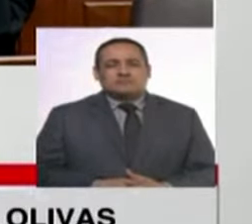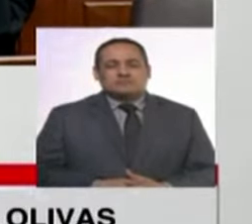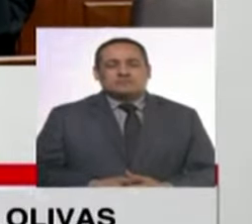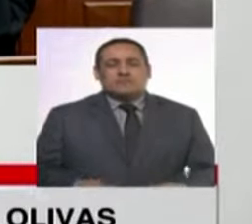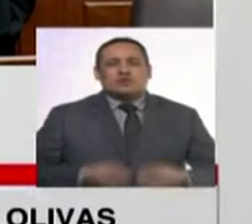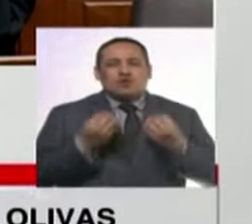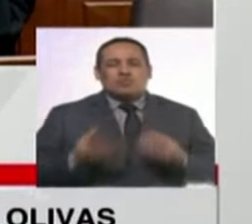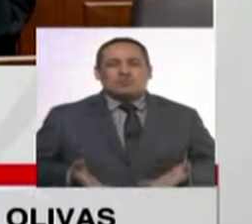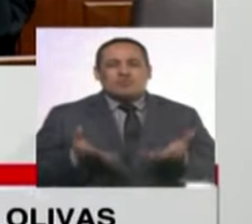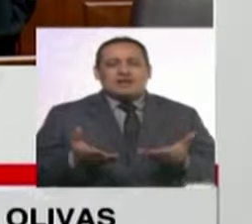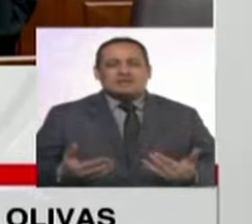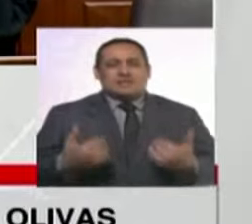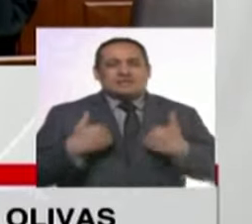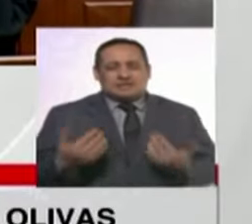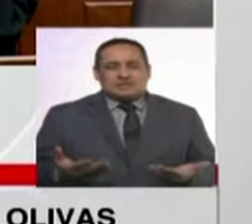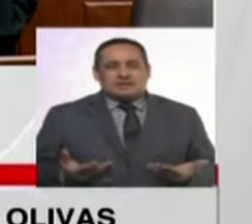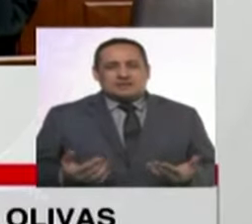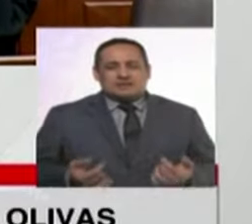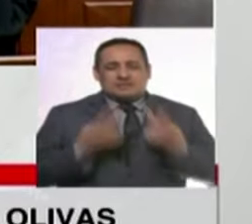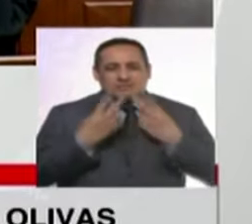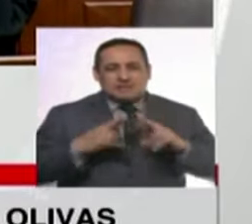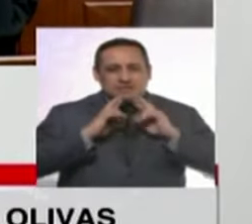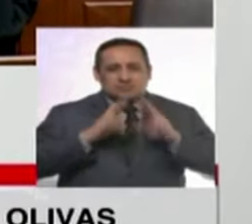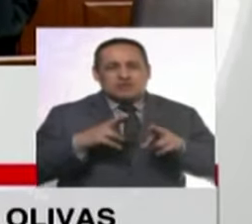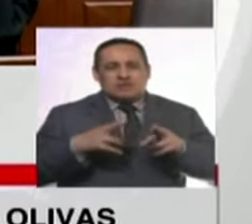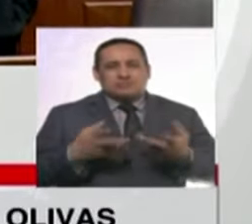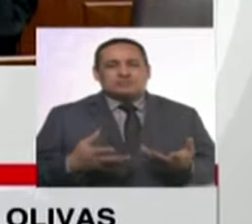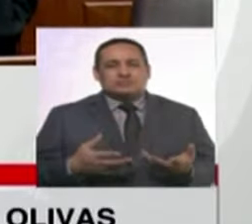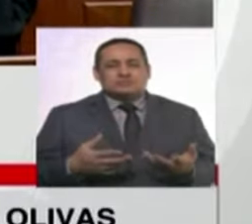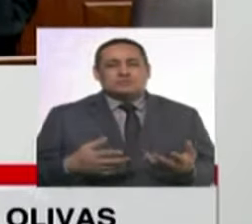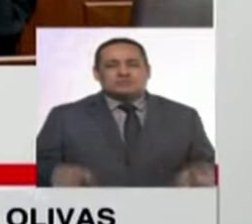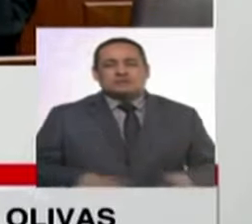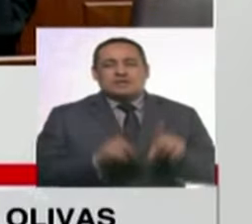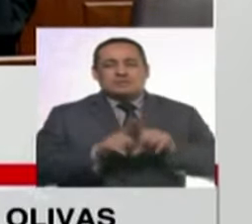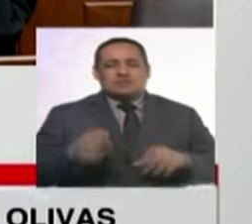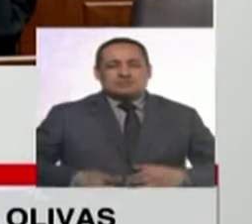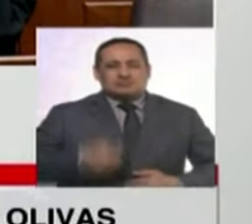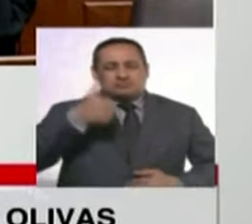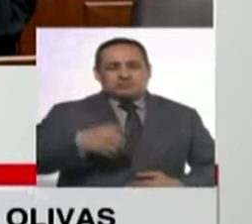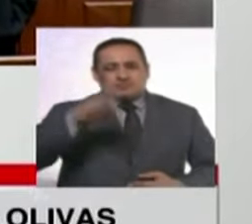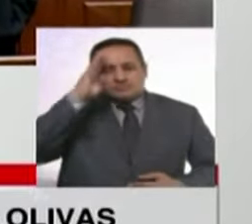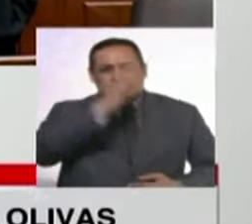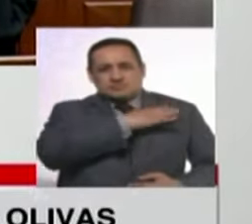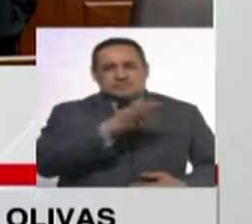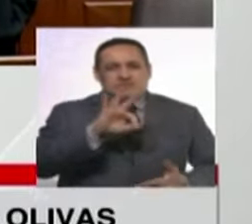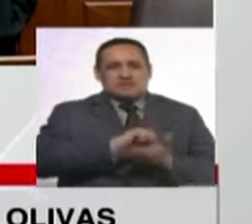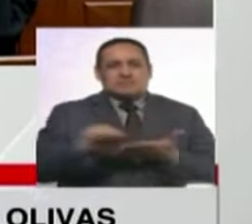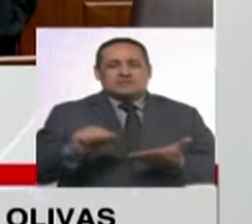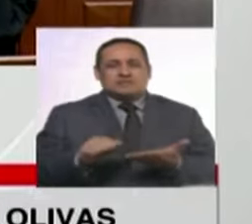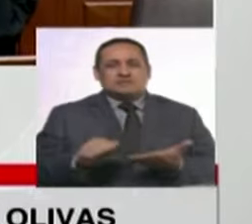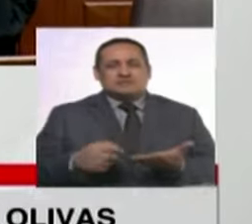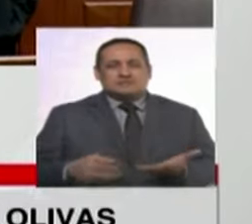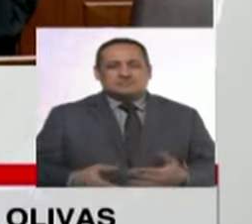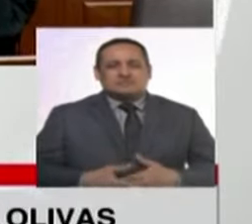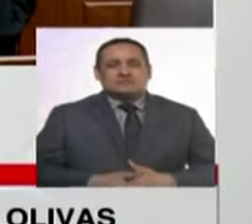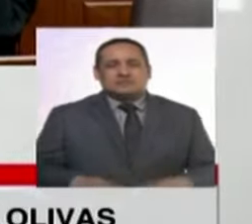Cómo va a obtener resultados un comandante general con tres meses